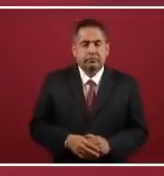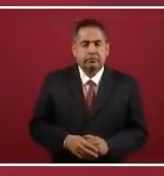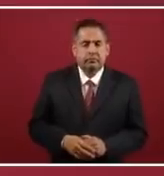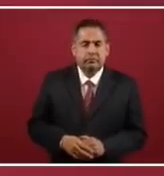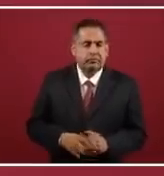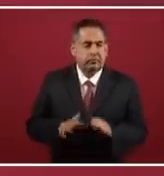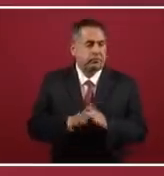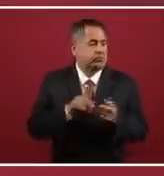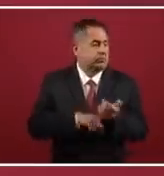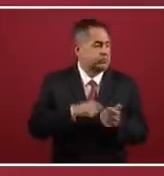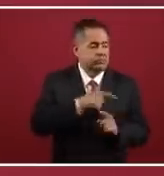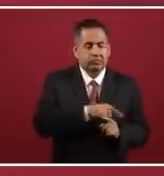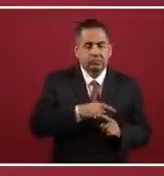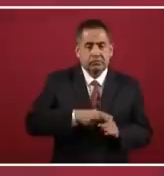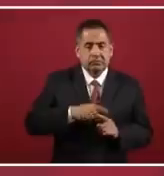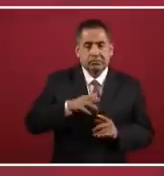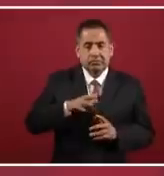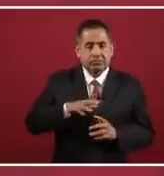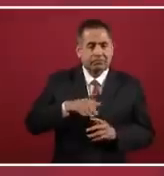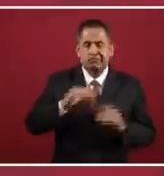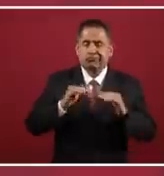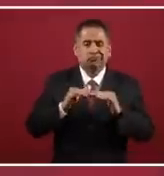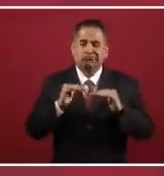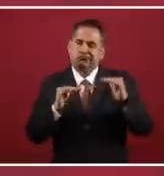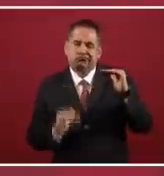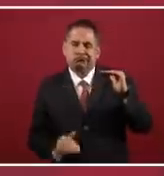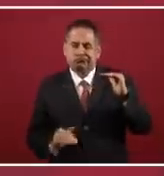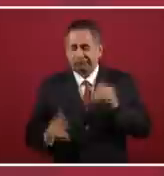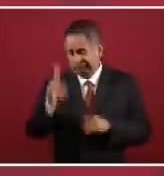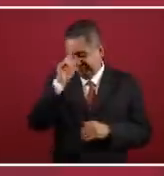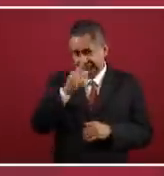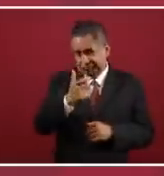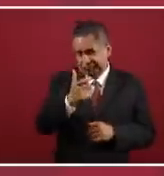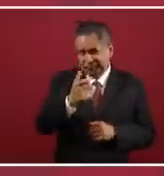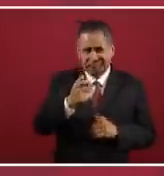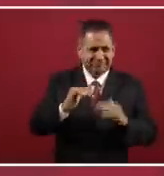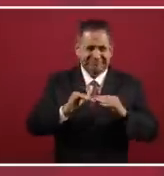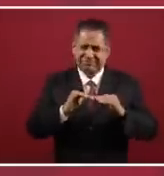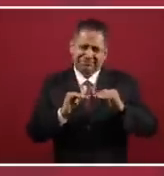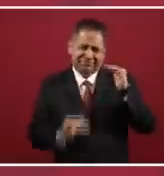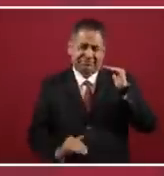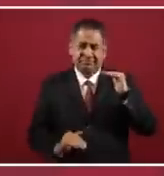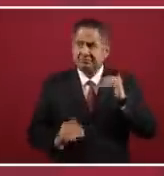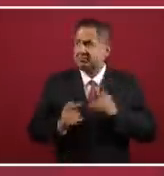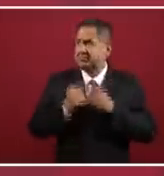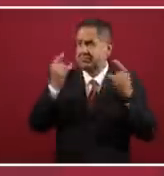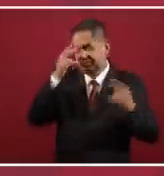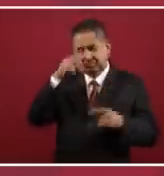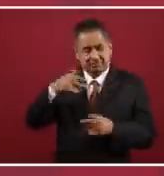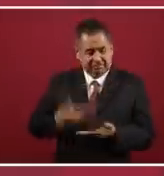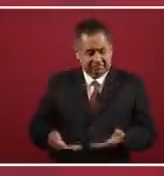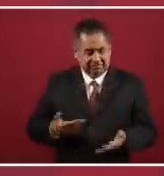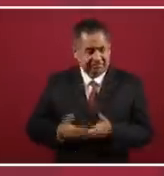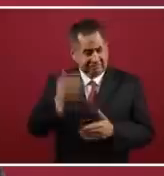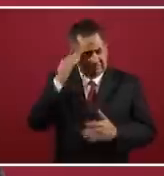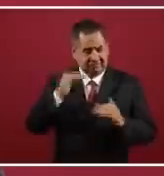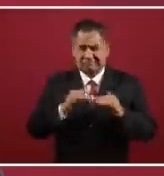Estamos hablando del periodo de mayor desigualdad económica y social en la historia de México.